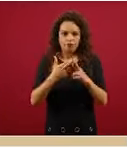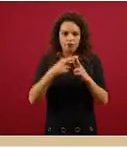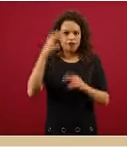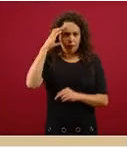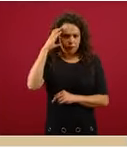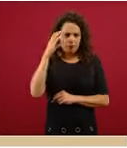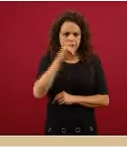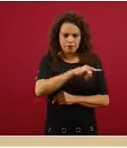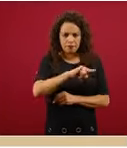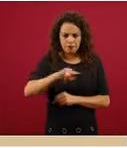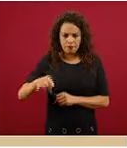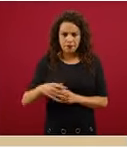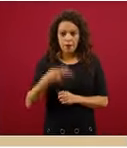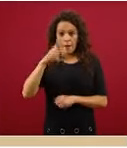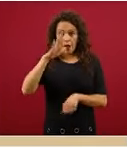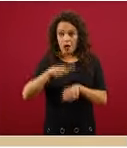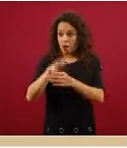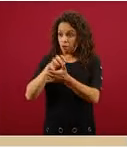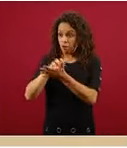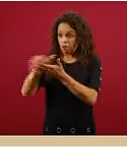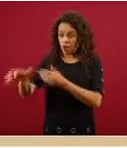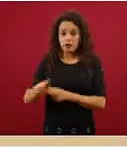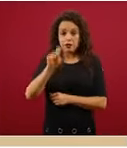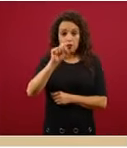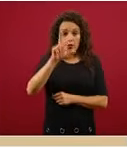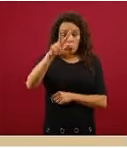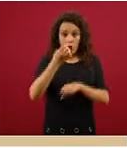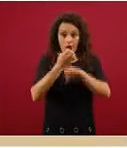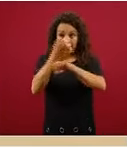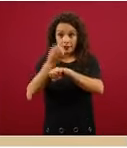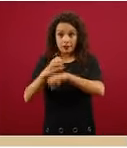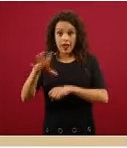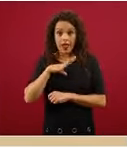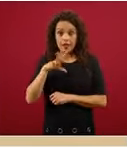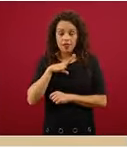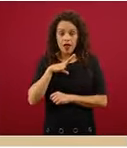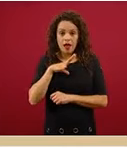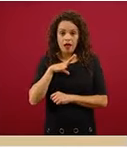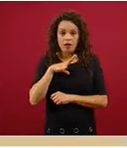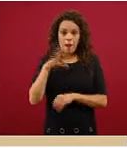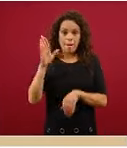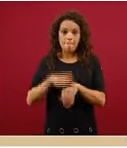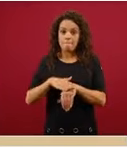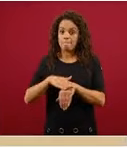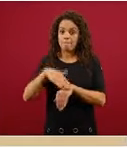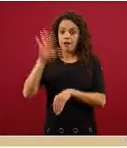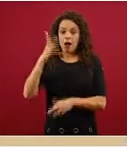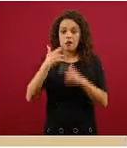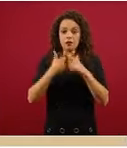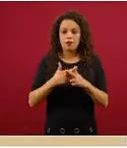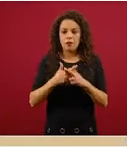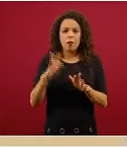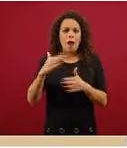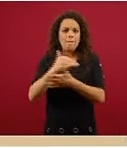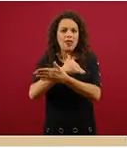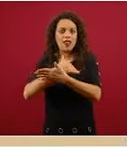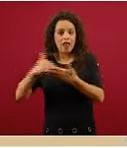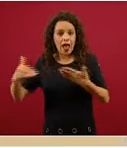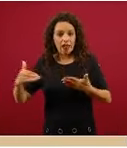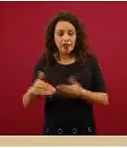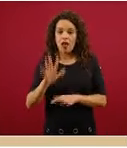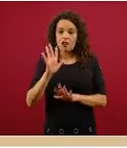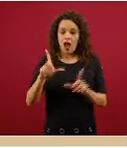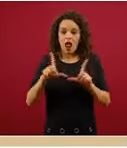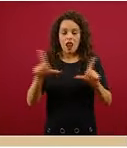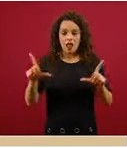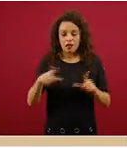mayoría, estamos hablando de 28 entidades federativas, tienen más de la mitad de este tipo de camas disponibles y listas para